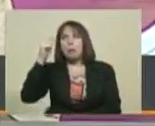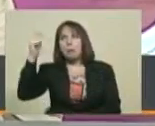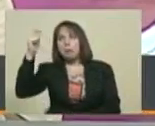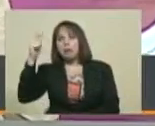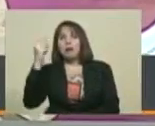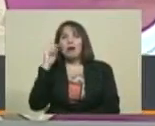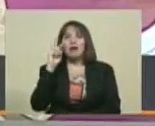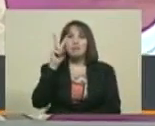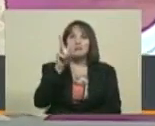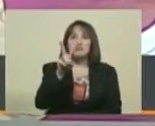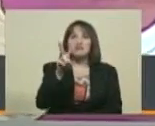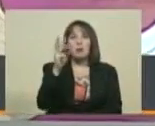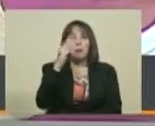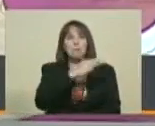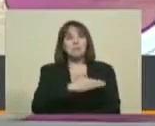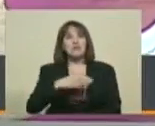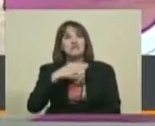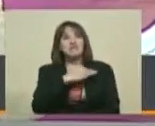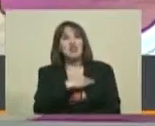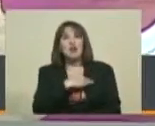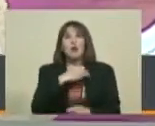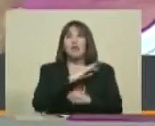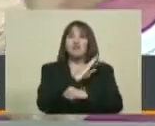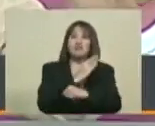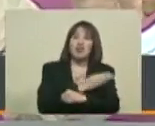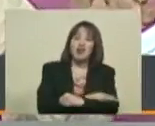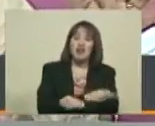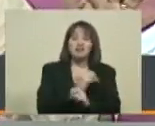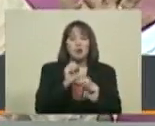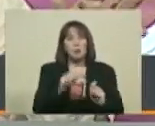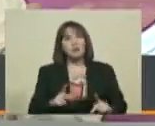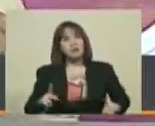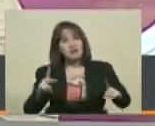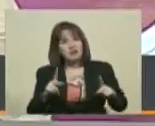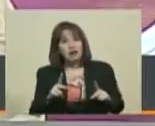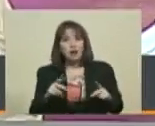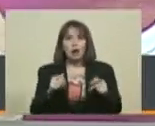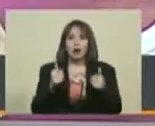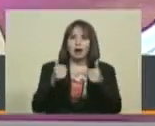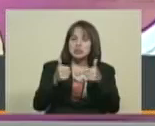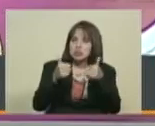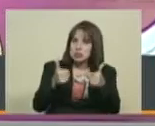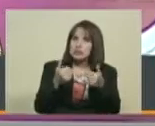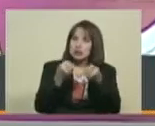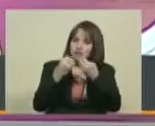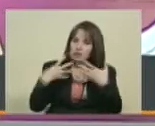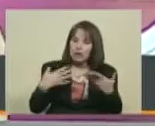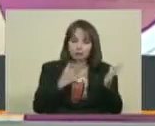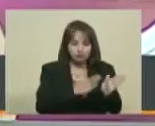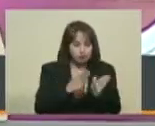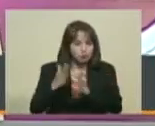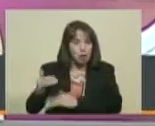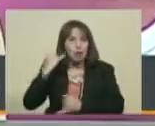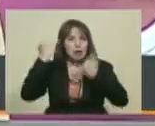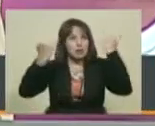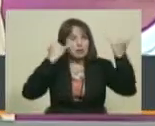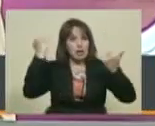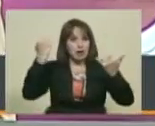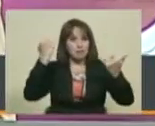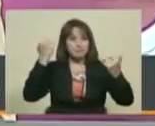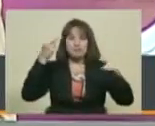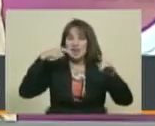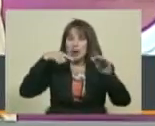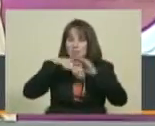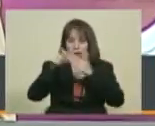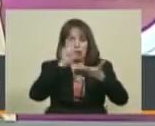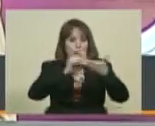Misión, visión, fortaleza, oportunidad, está bien. Puede servir para organizar las ideas,